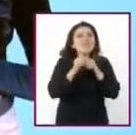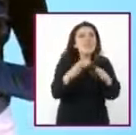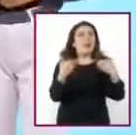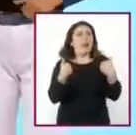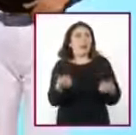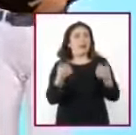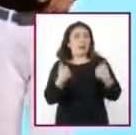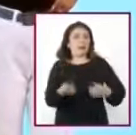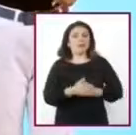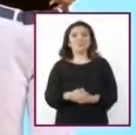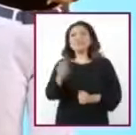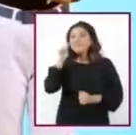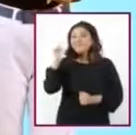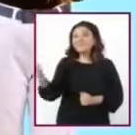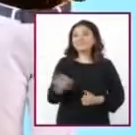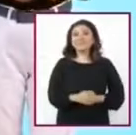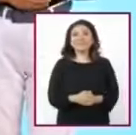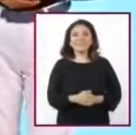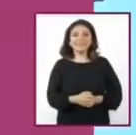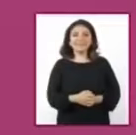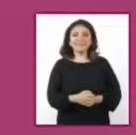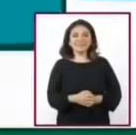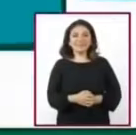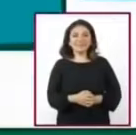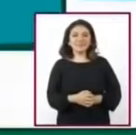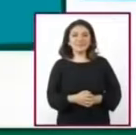comprender la información. ¡Corre video!